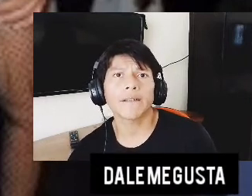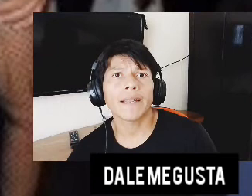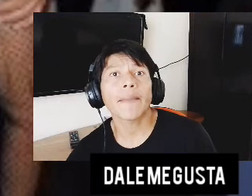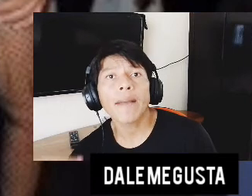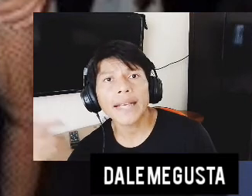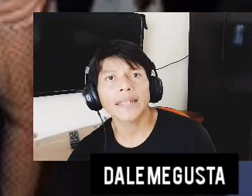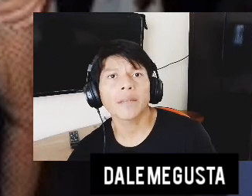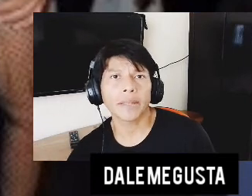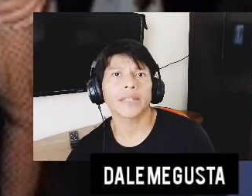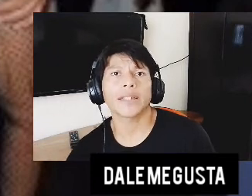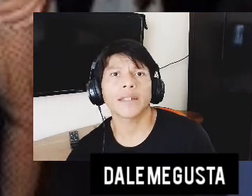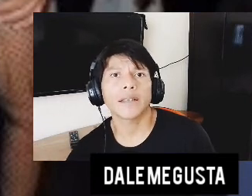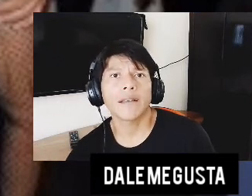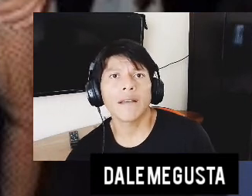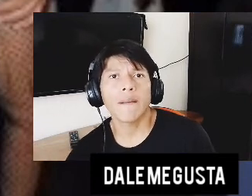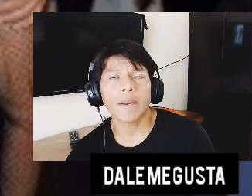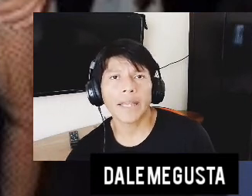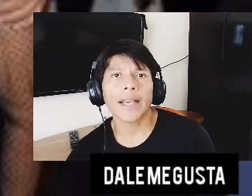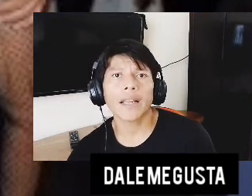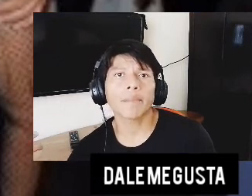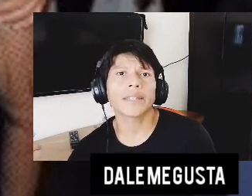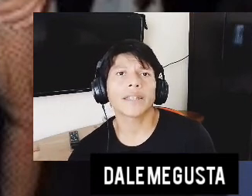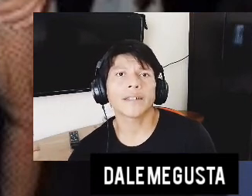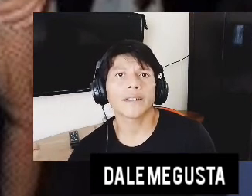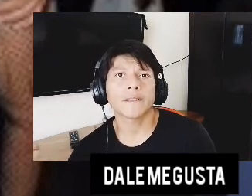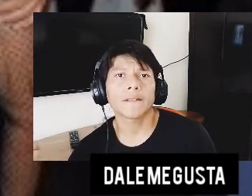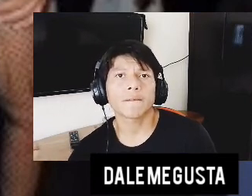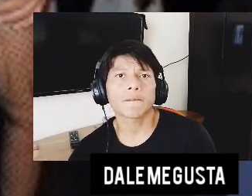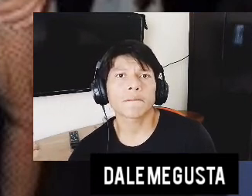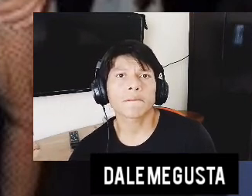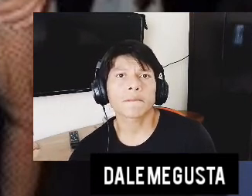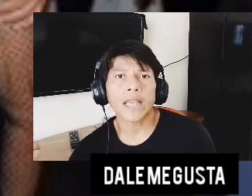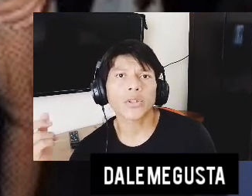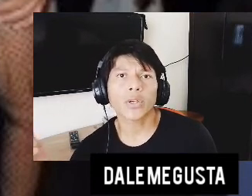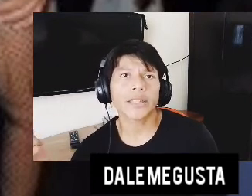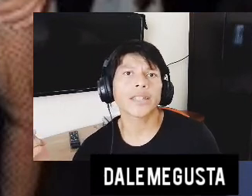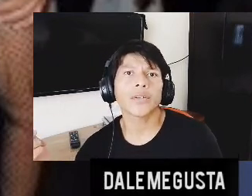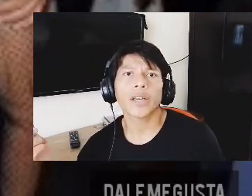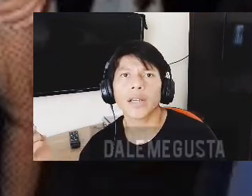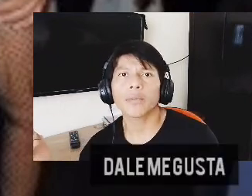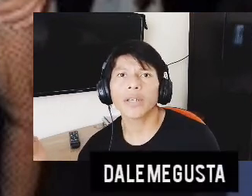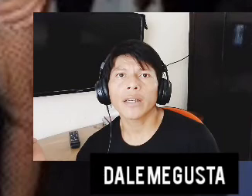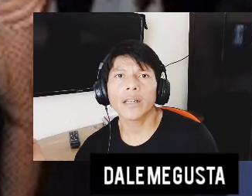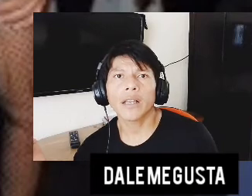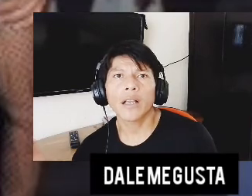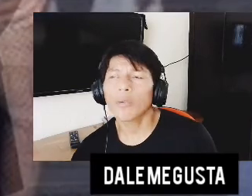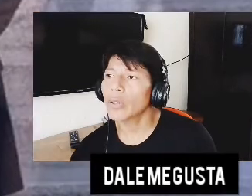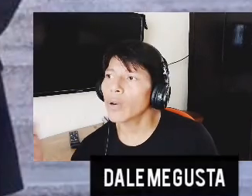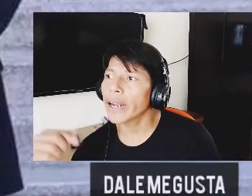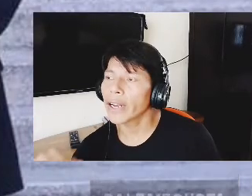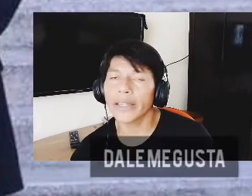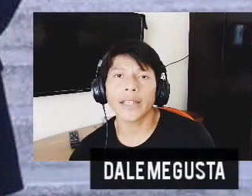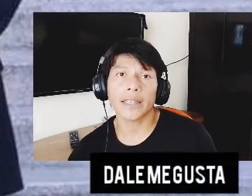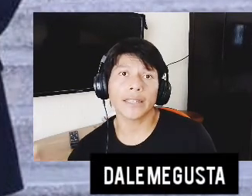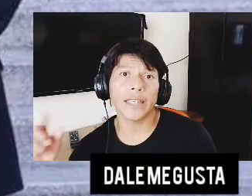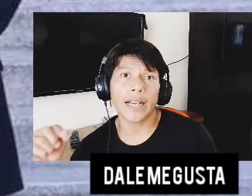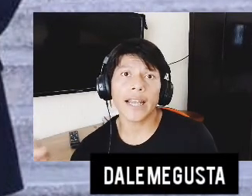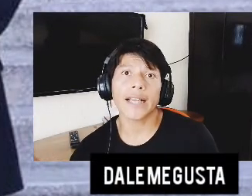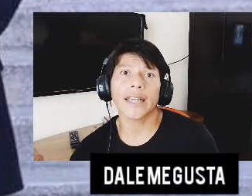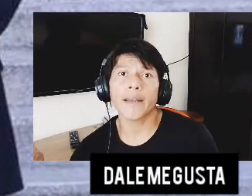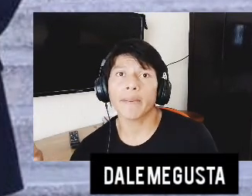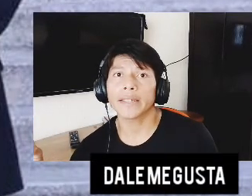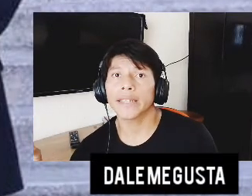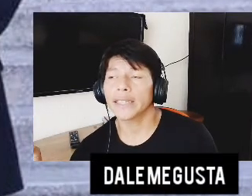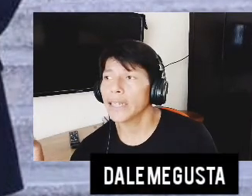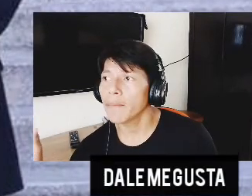presidente, la imagen del presidente, para llegar a la presidencia. Eso es lo que está haciendo Ricardo Monreal. Cuando la realidad, que si llegara